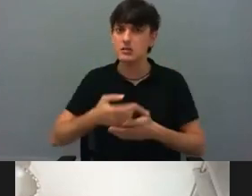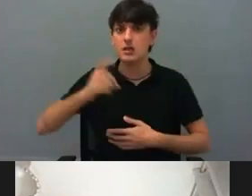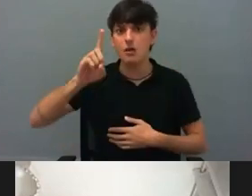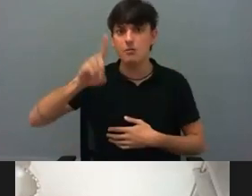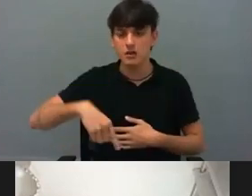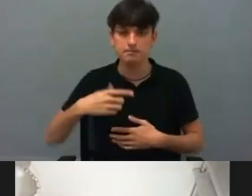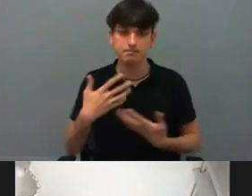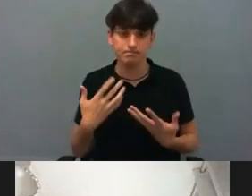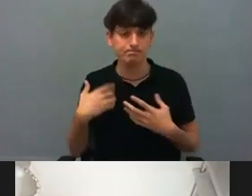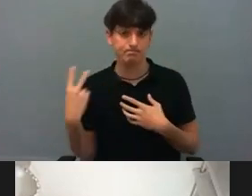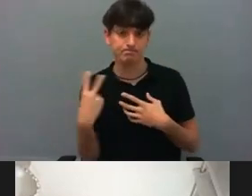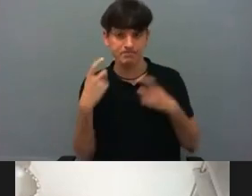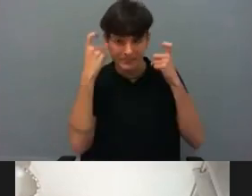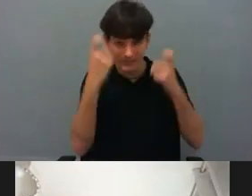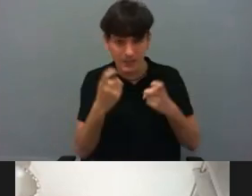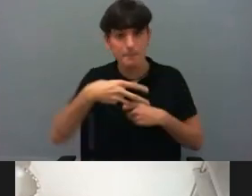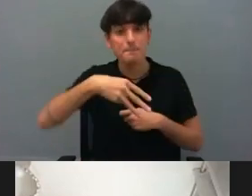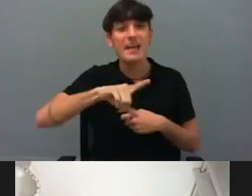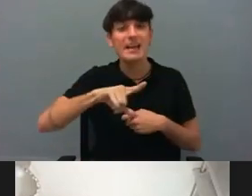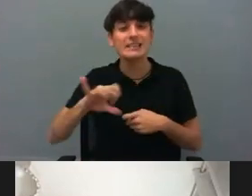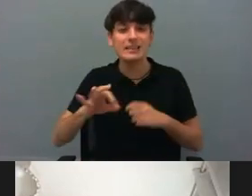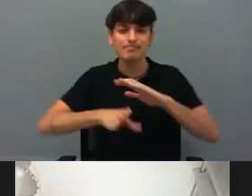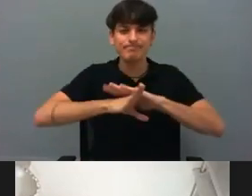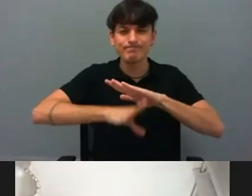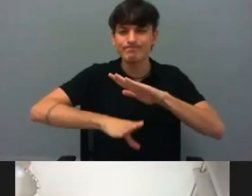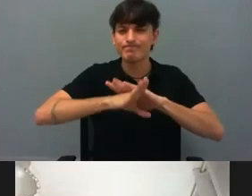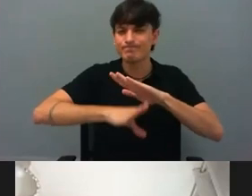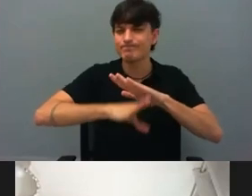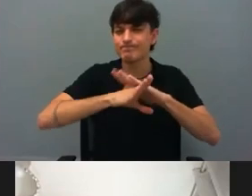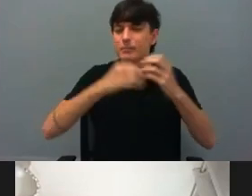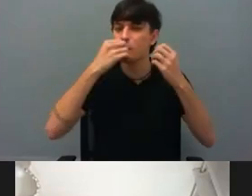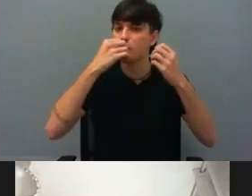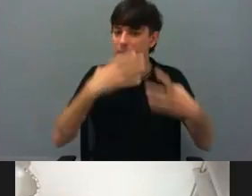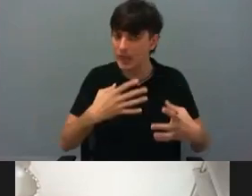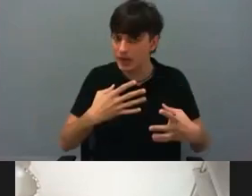el principio y gracias a Dios está muy bien, con analíticas muy